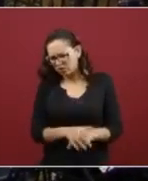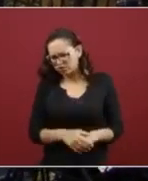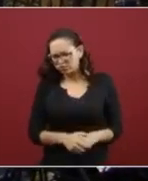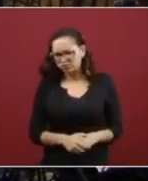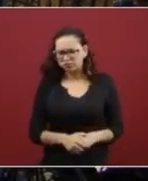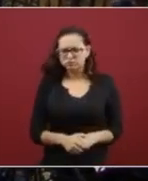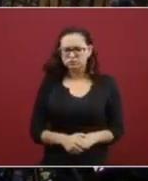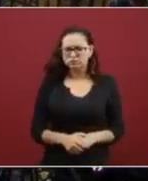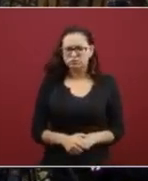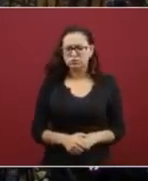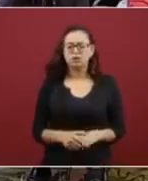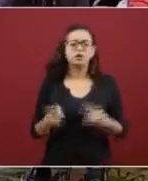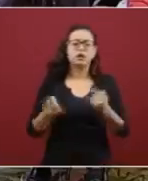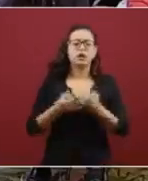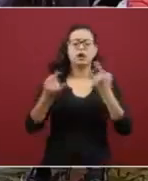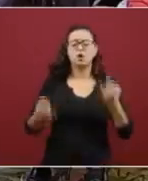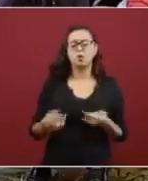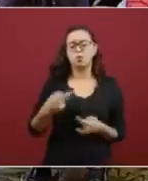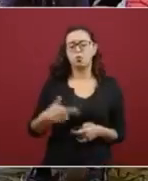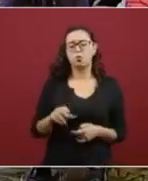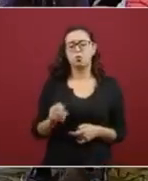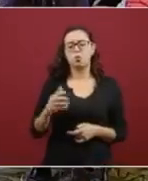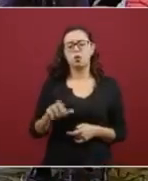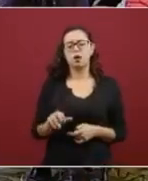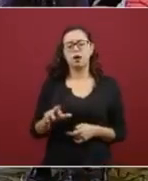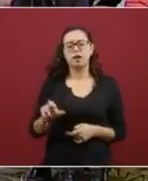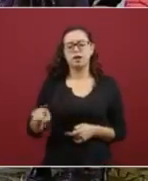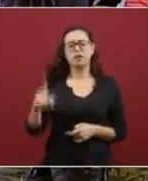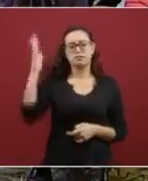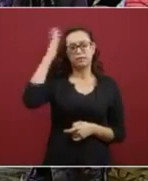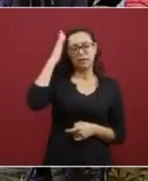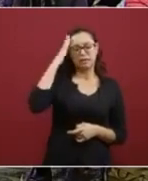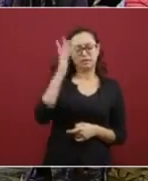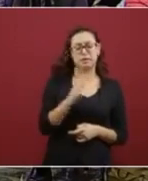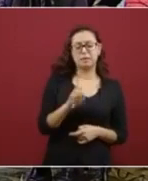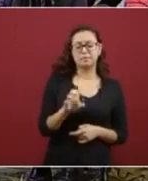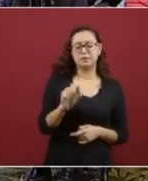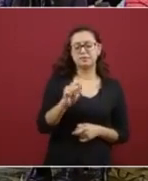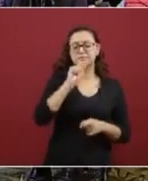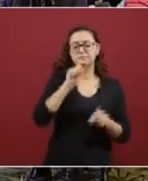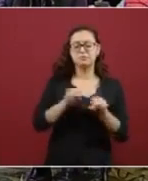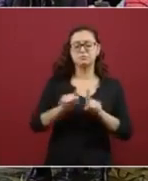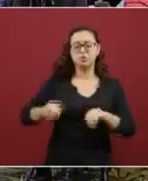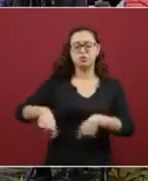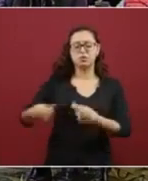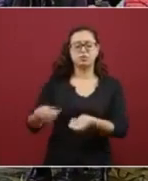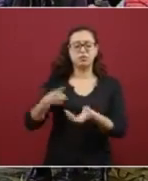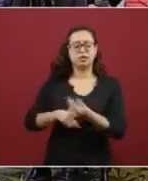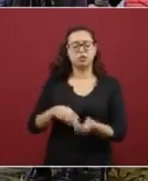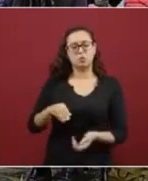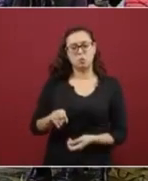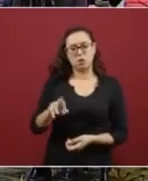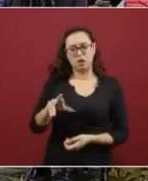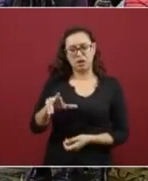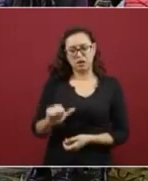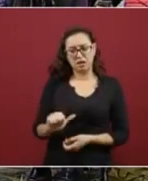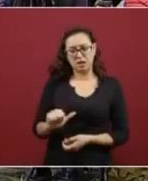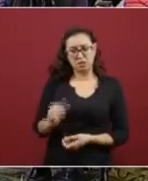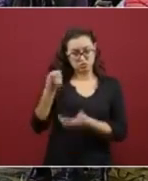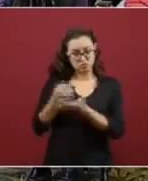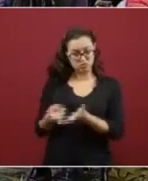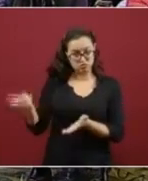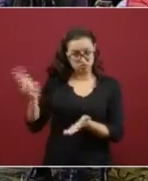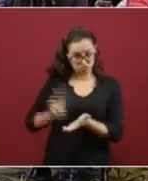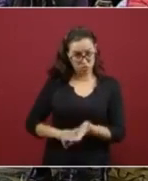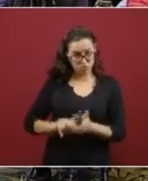Ah. El caso de Hugo Eric, que es dirigente del PES, pero también es delegado federal en Morelos, que si en su gobierno se podían permitir